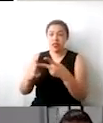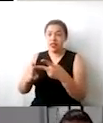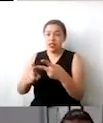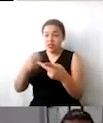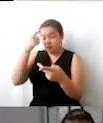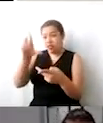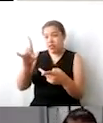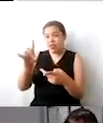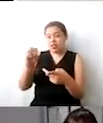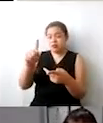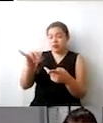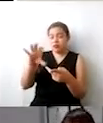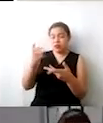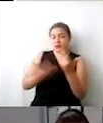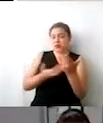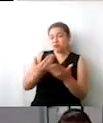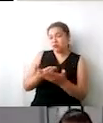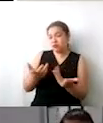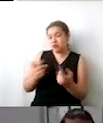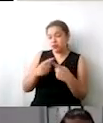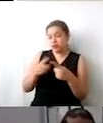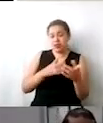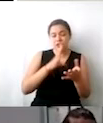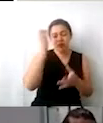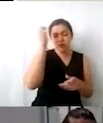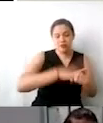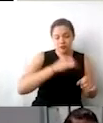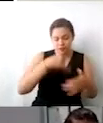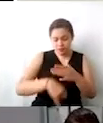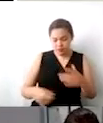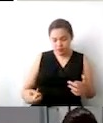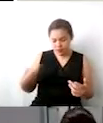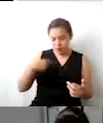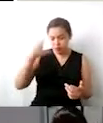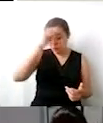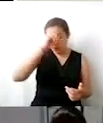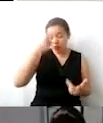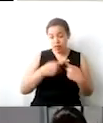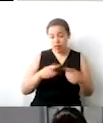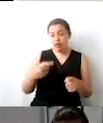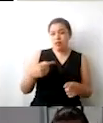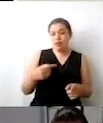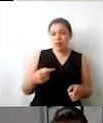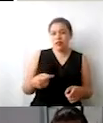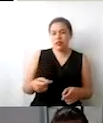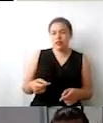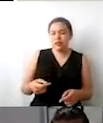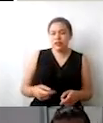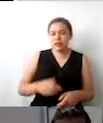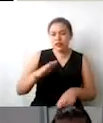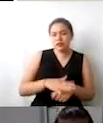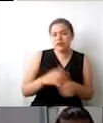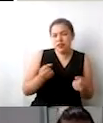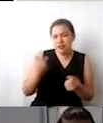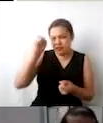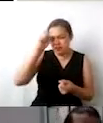disposición. Entonces, aquí yo en mi opinión, es diferente. Hay más inseguridad en saber qué es